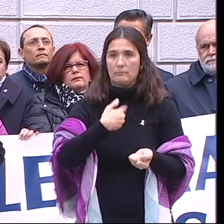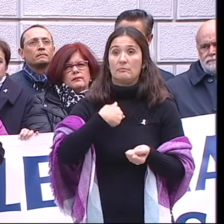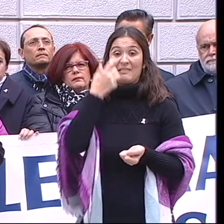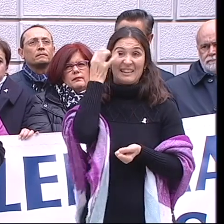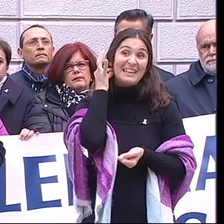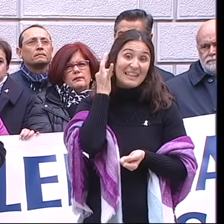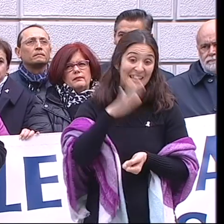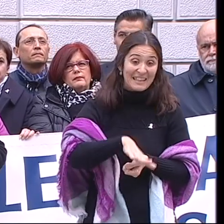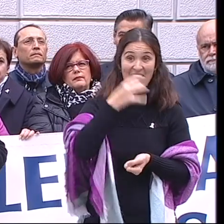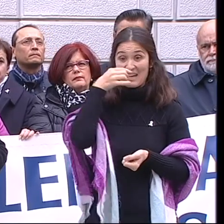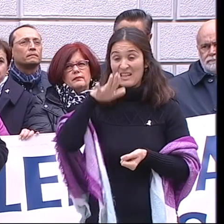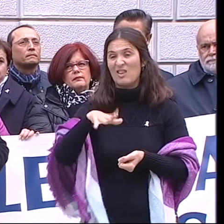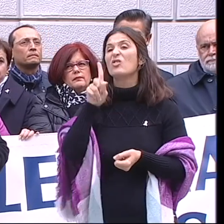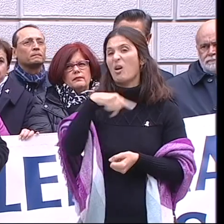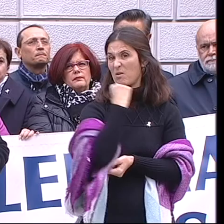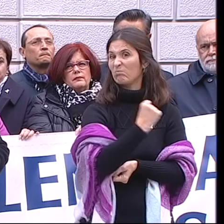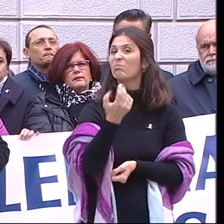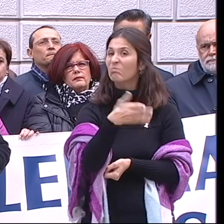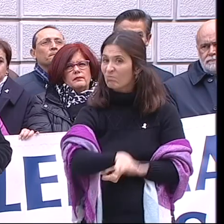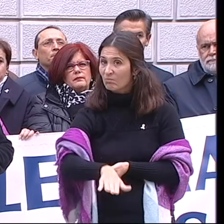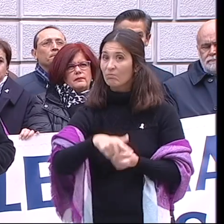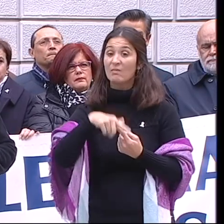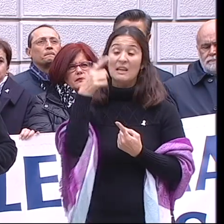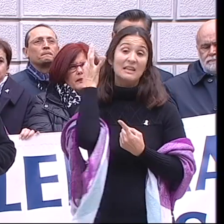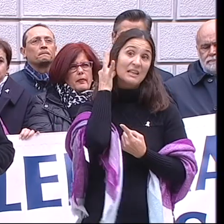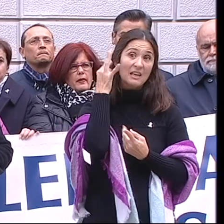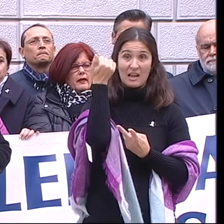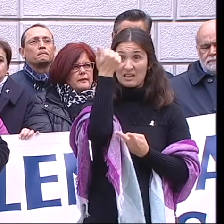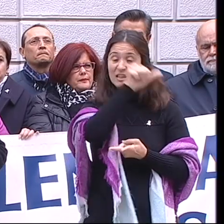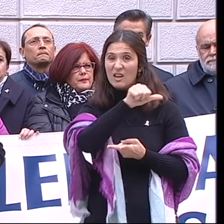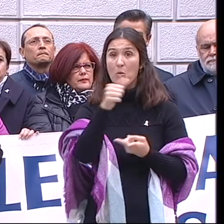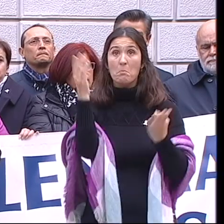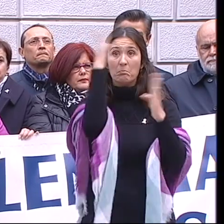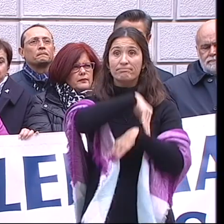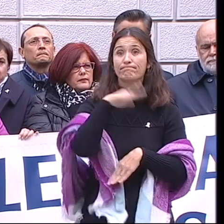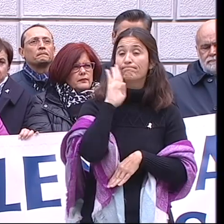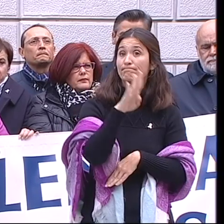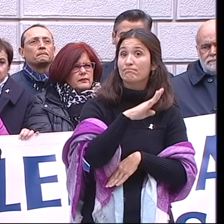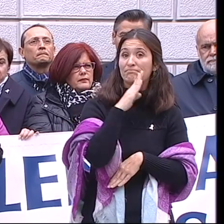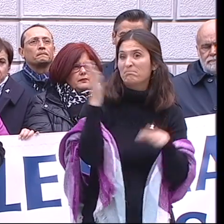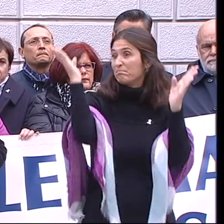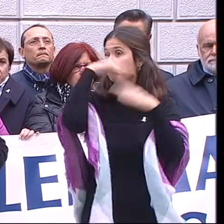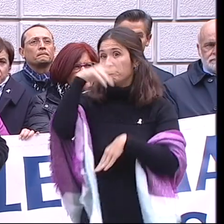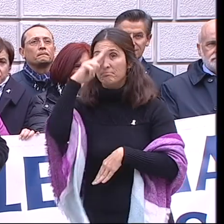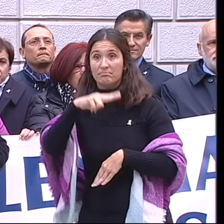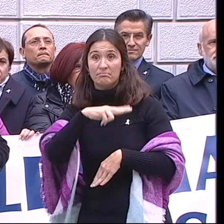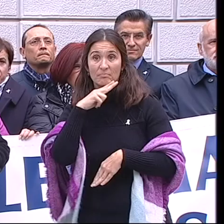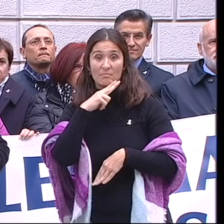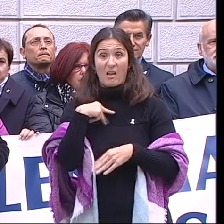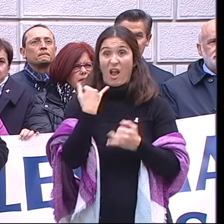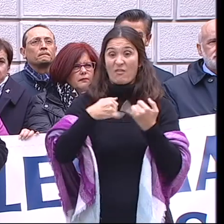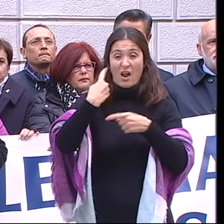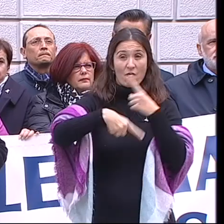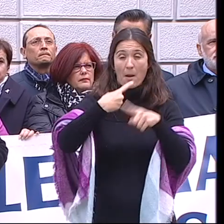y niños asesinados, niños y niñas que se quedan sin madre, sin padre, con una